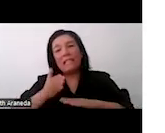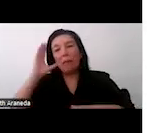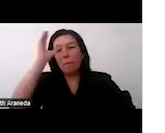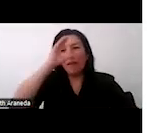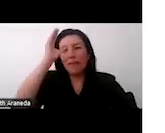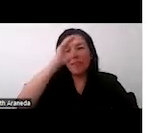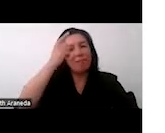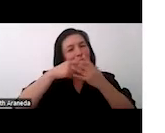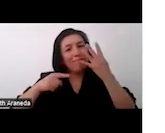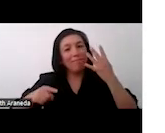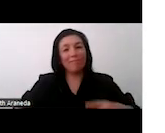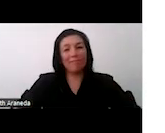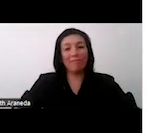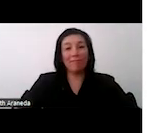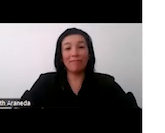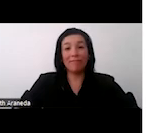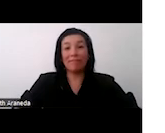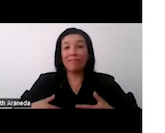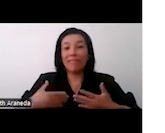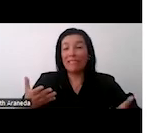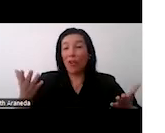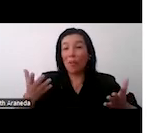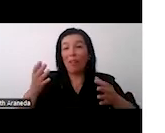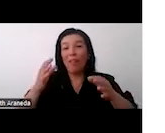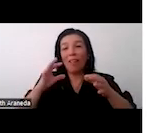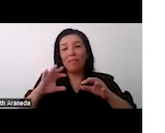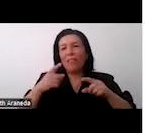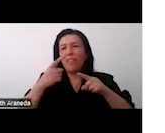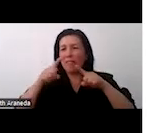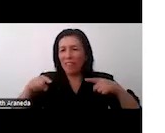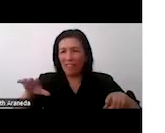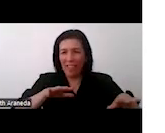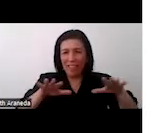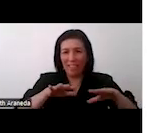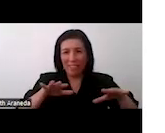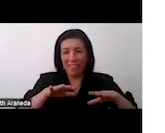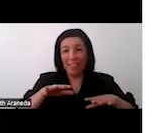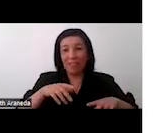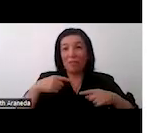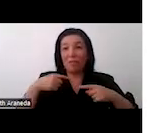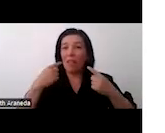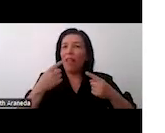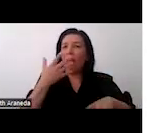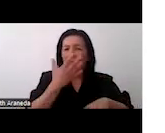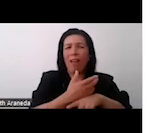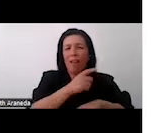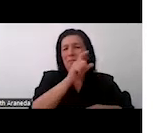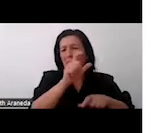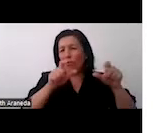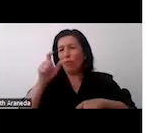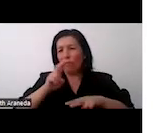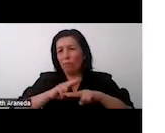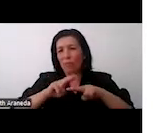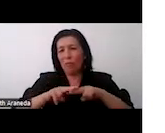etcétera. Y así, gracias a estas múltiples actividades que hacen muchas personas, porque este